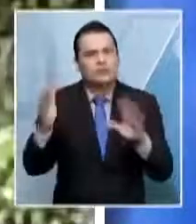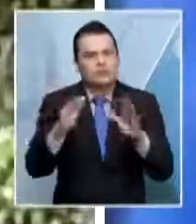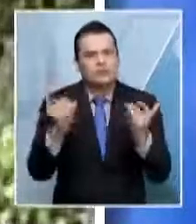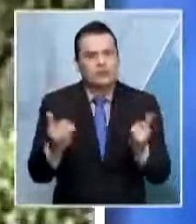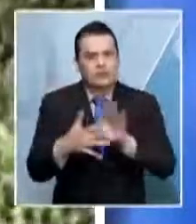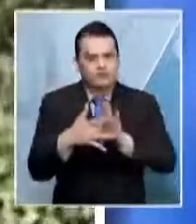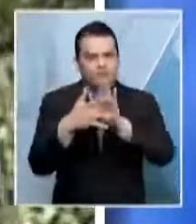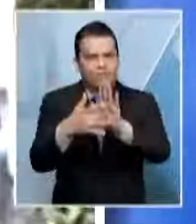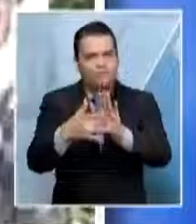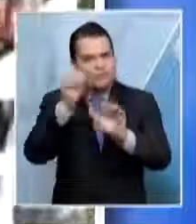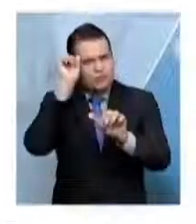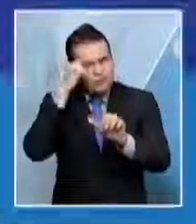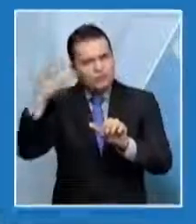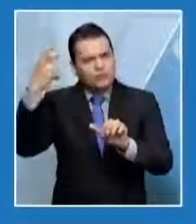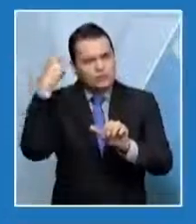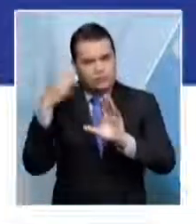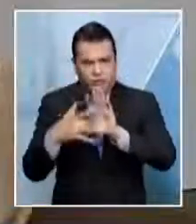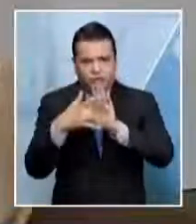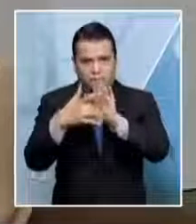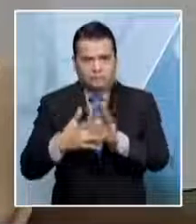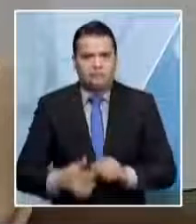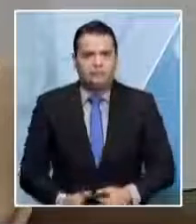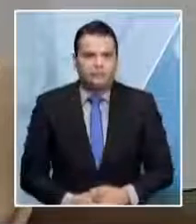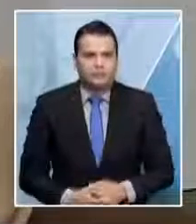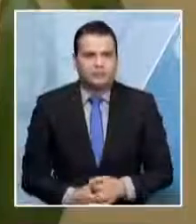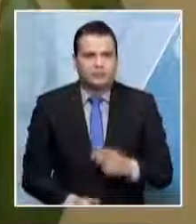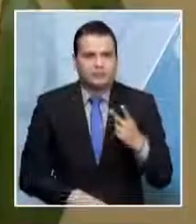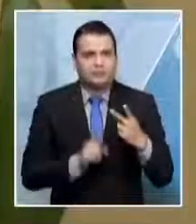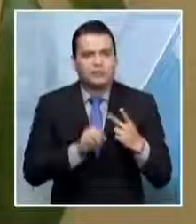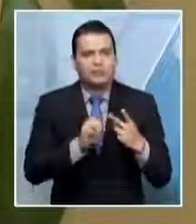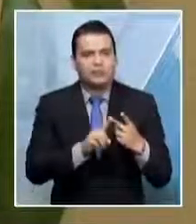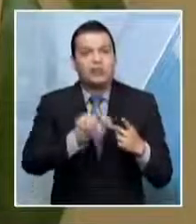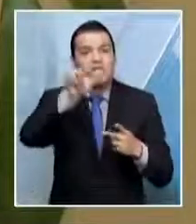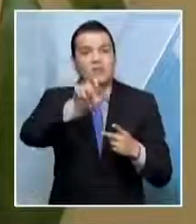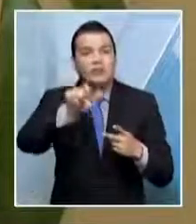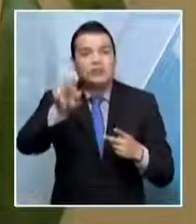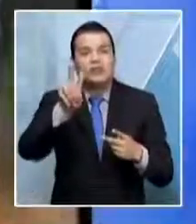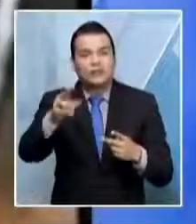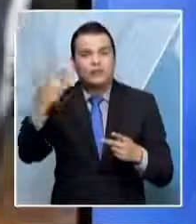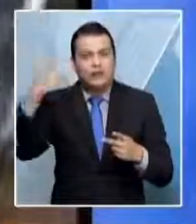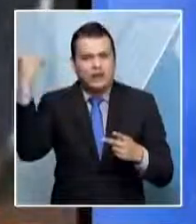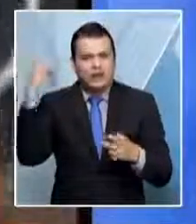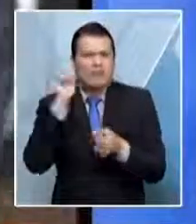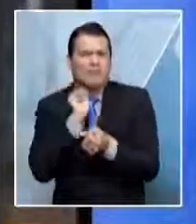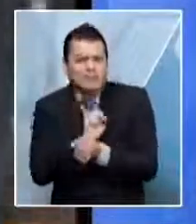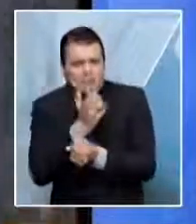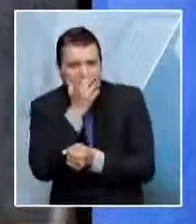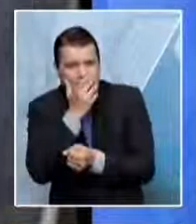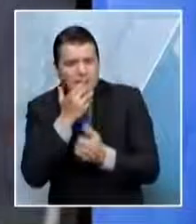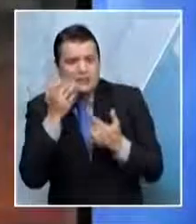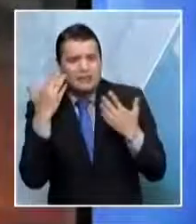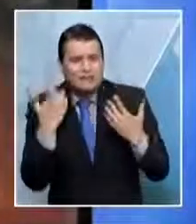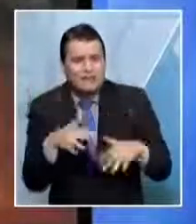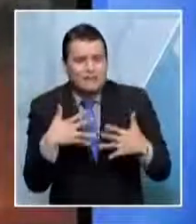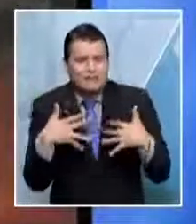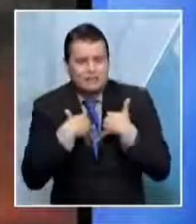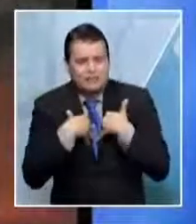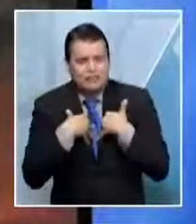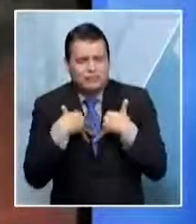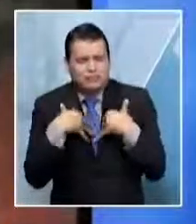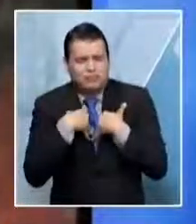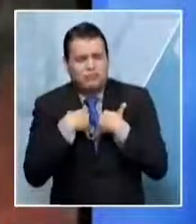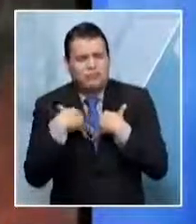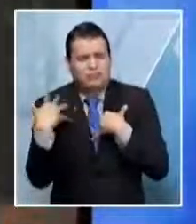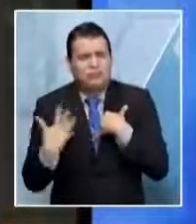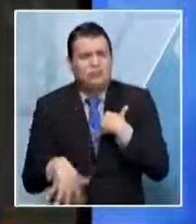Minutos revive ese doloroso episodio para la ciudad. Dos de las víctimas del plagio recuerdan los trágicos momentos que se vivieron en medio